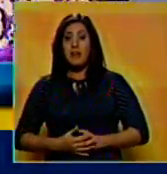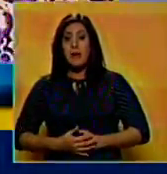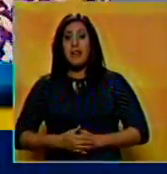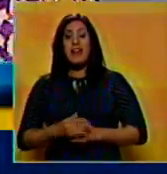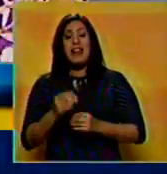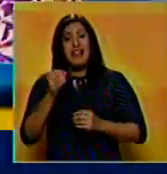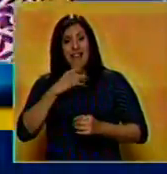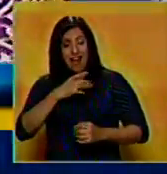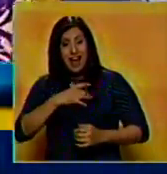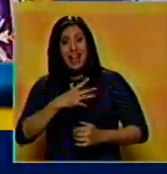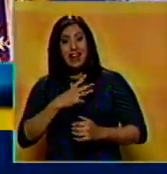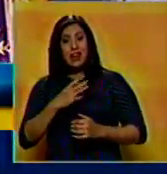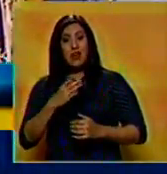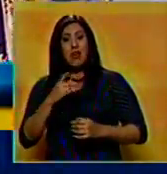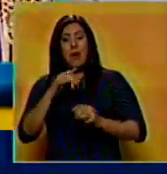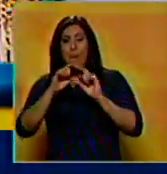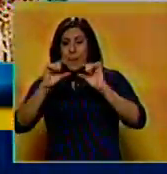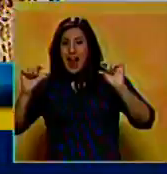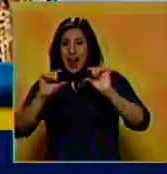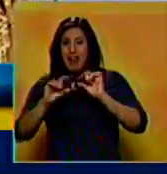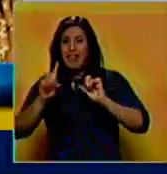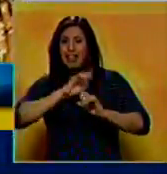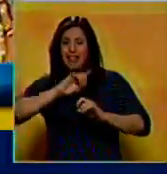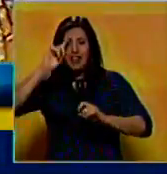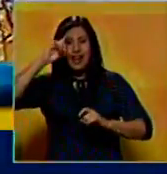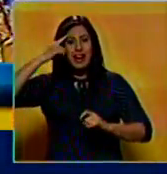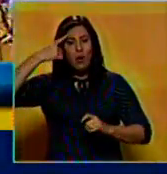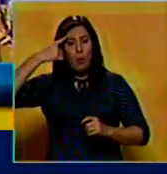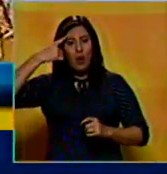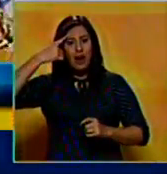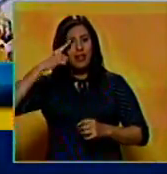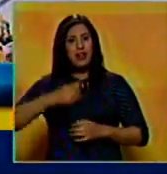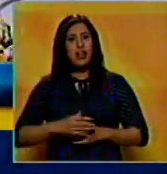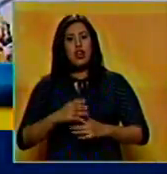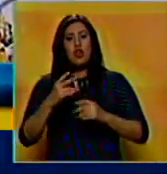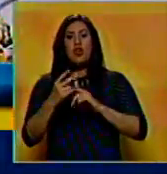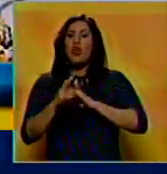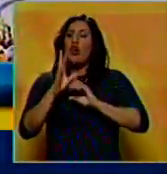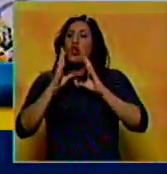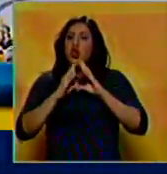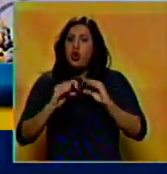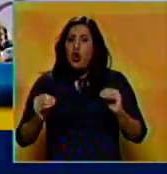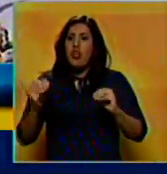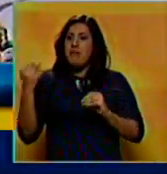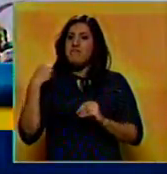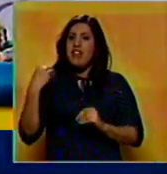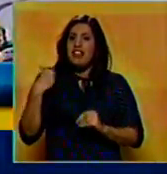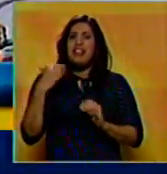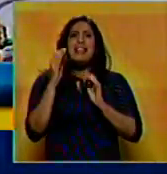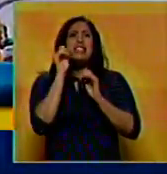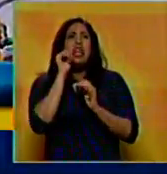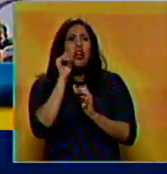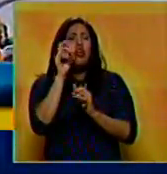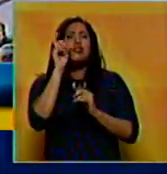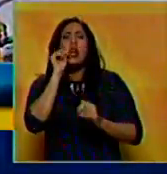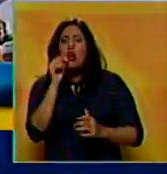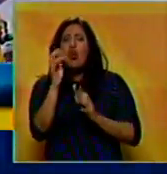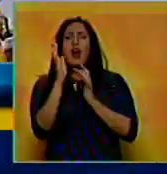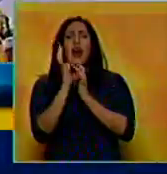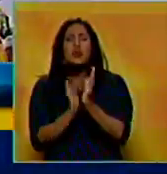en el Evangelio una frase que debemos recordar: no todo el que me dice Señor,